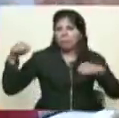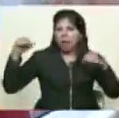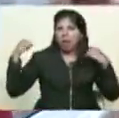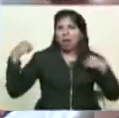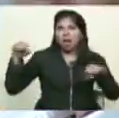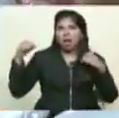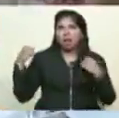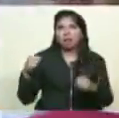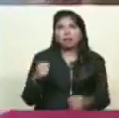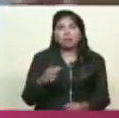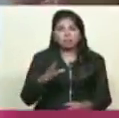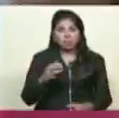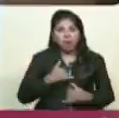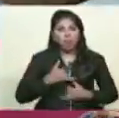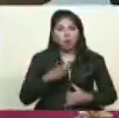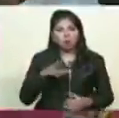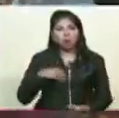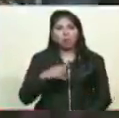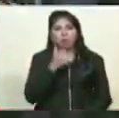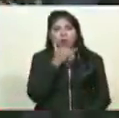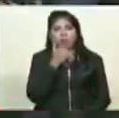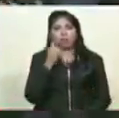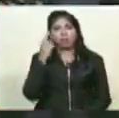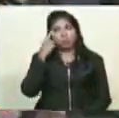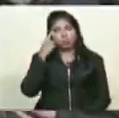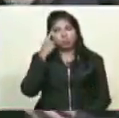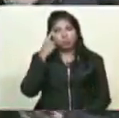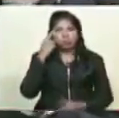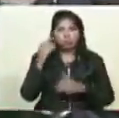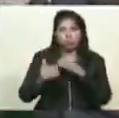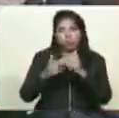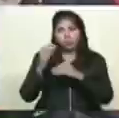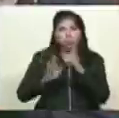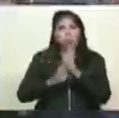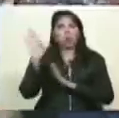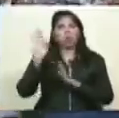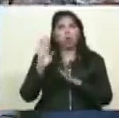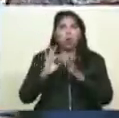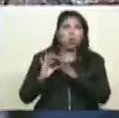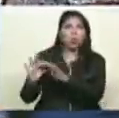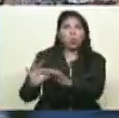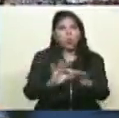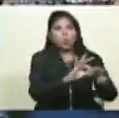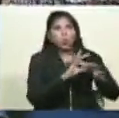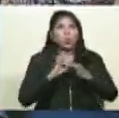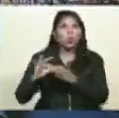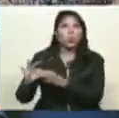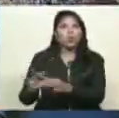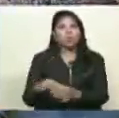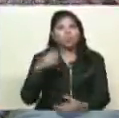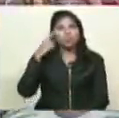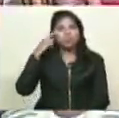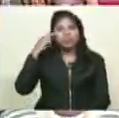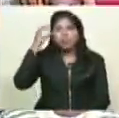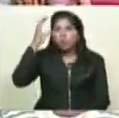la autocrítica y la rectificación, la superación, la unión, la